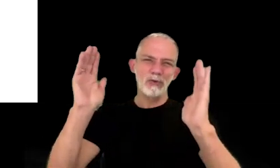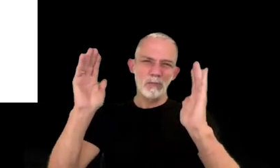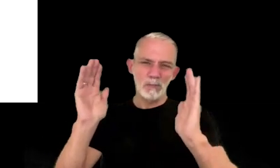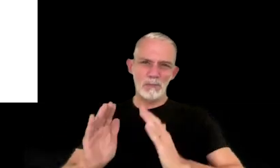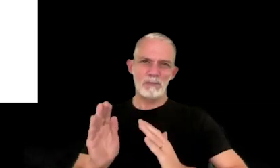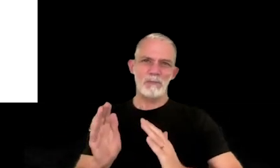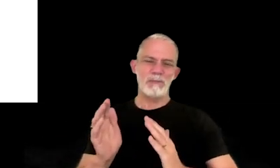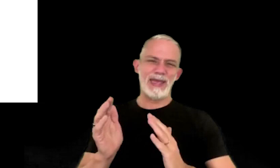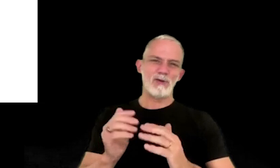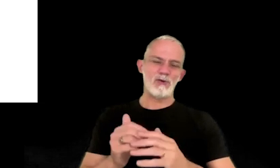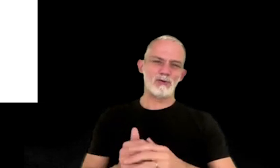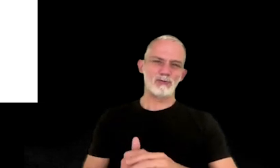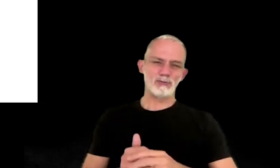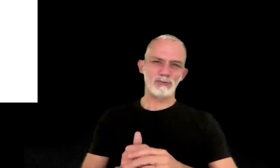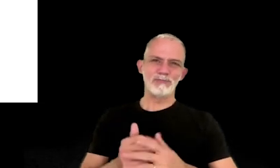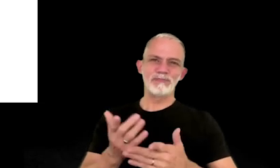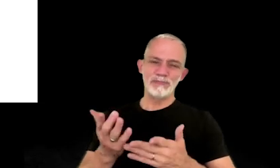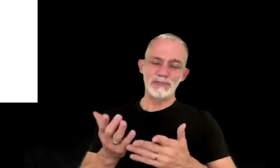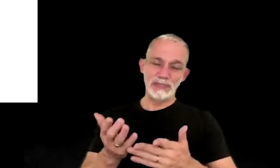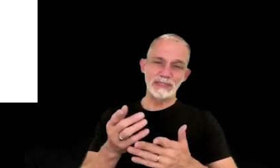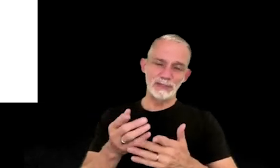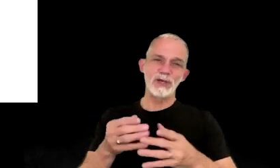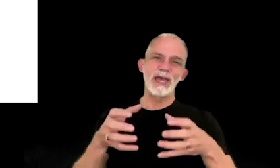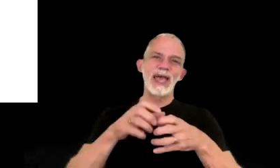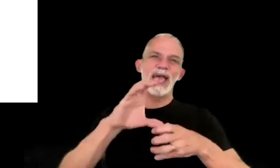la utilización o un uso intensivo del carbón.